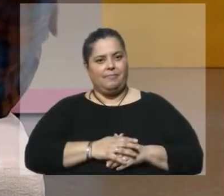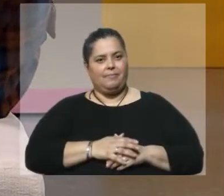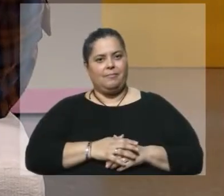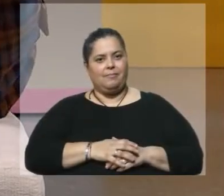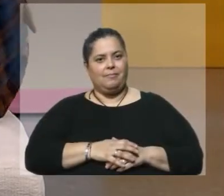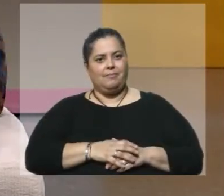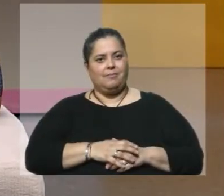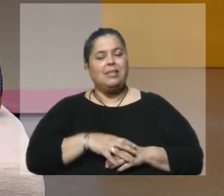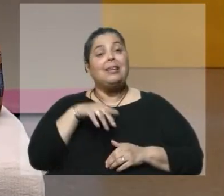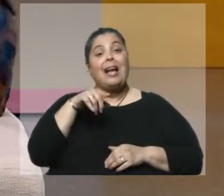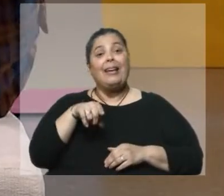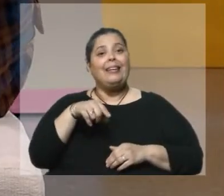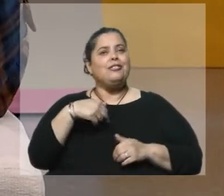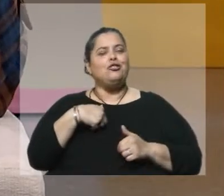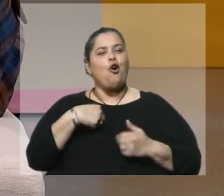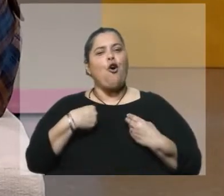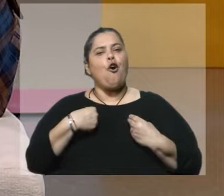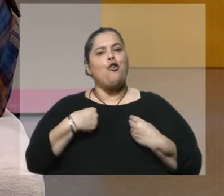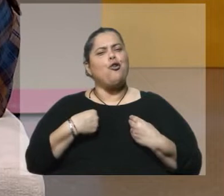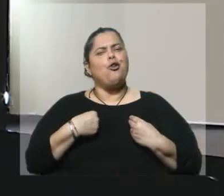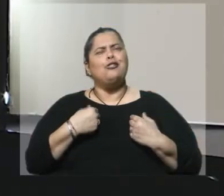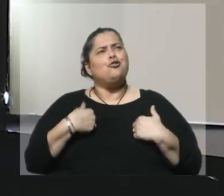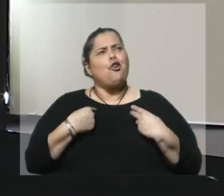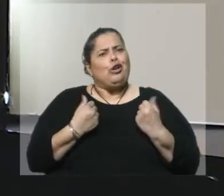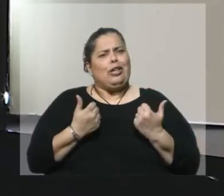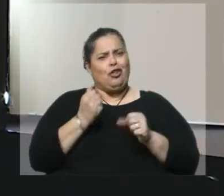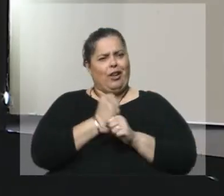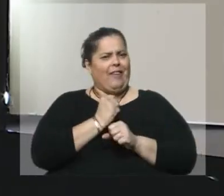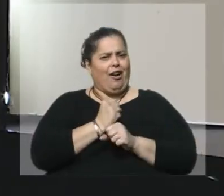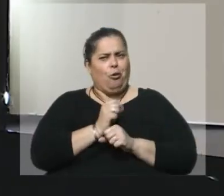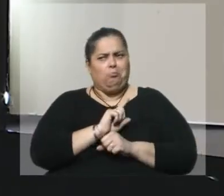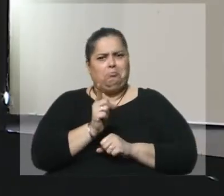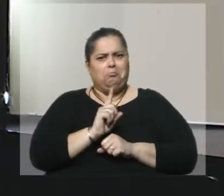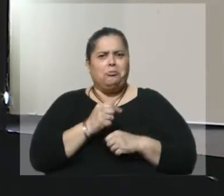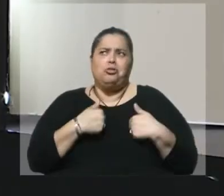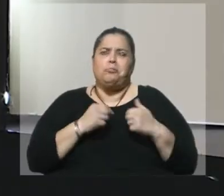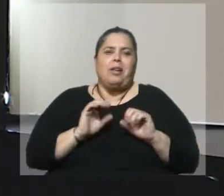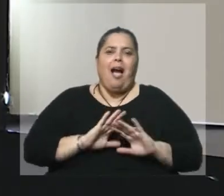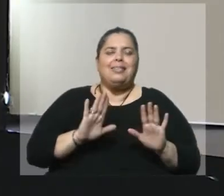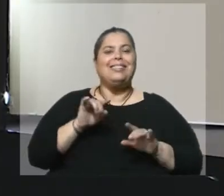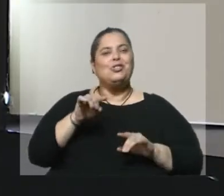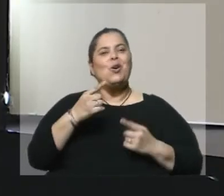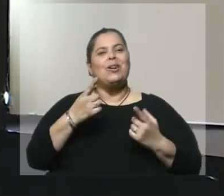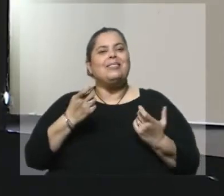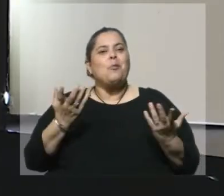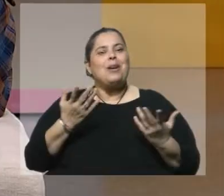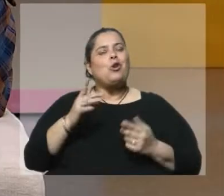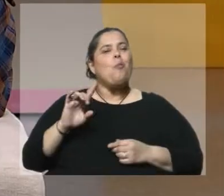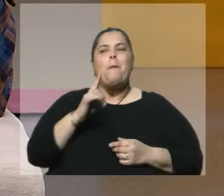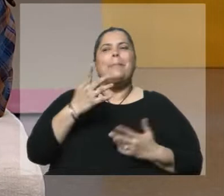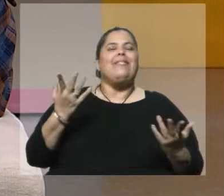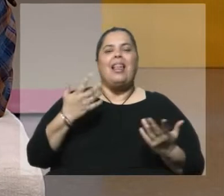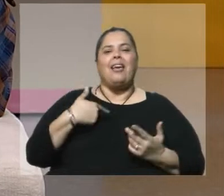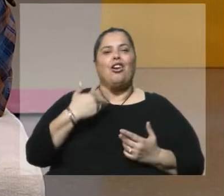no... Yo no siento que trabajo. Bueno, eso es muy necesario para los uruguayos. Sí, sí, sí. Nosotros, sí, es un privilegio. Los uruguayos. Es un privilegio. Expandir la